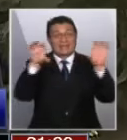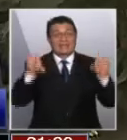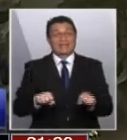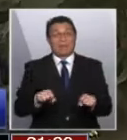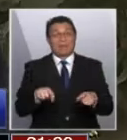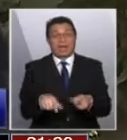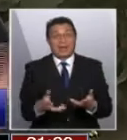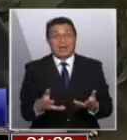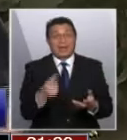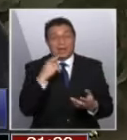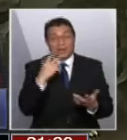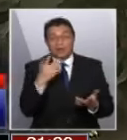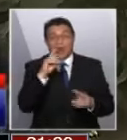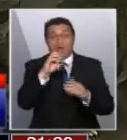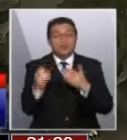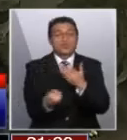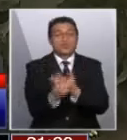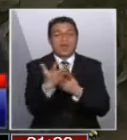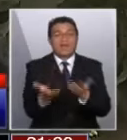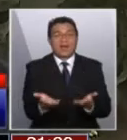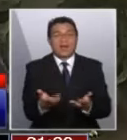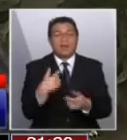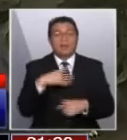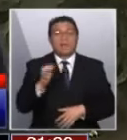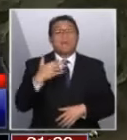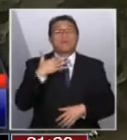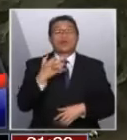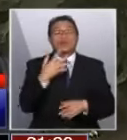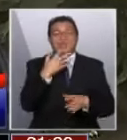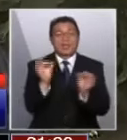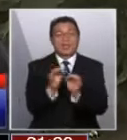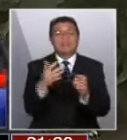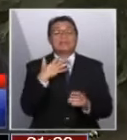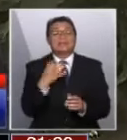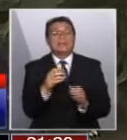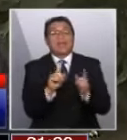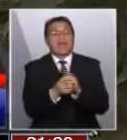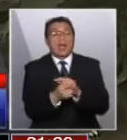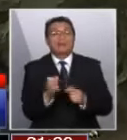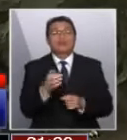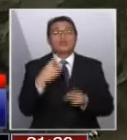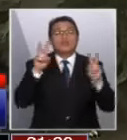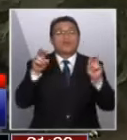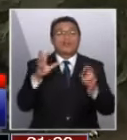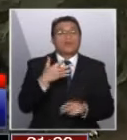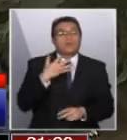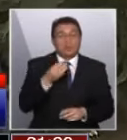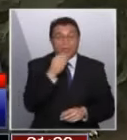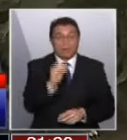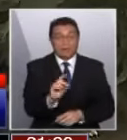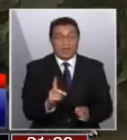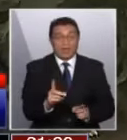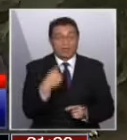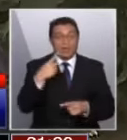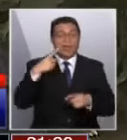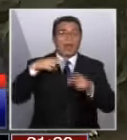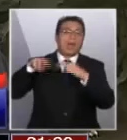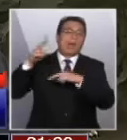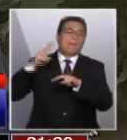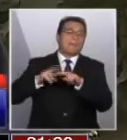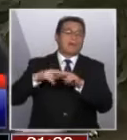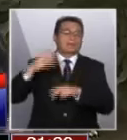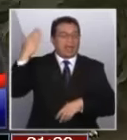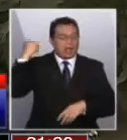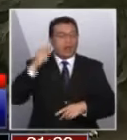eh hacer una nueva pero no se dice por qué ni Qué cambios y cuáles son las razones se le echa la culpa al pasado a su